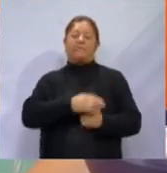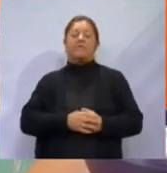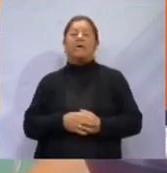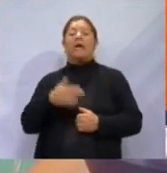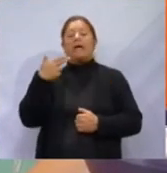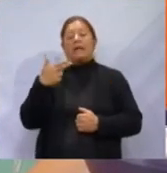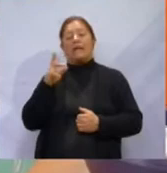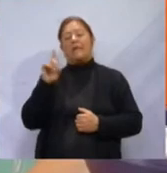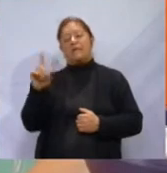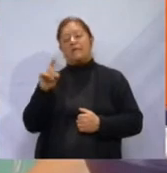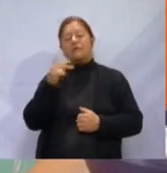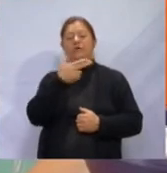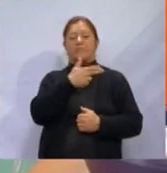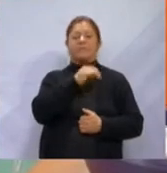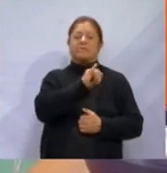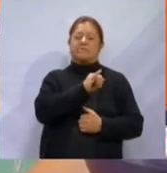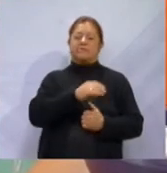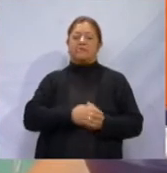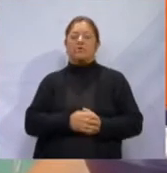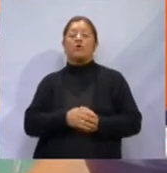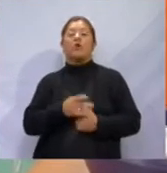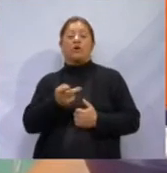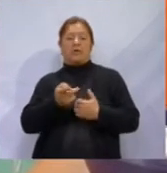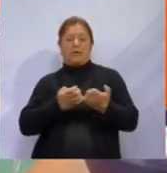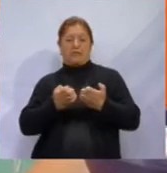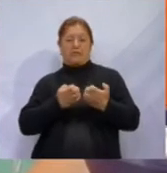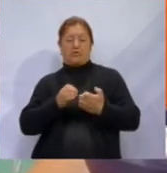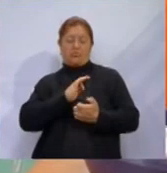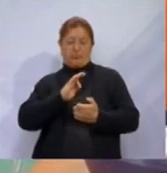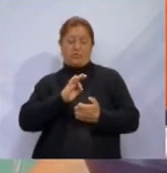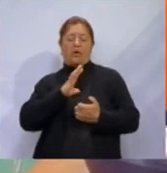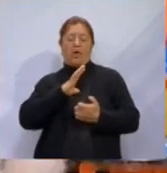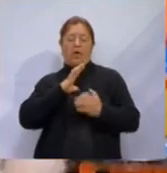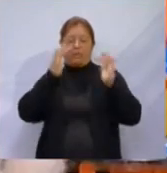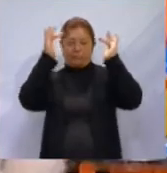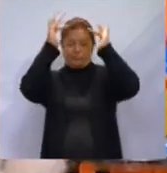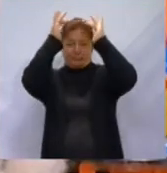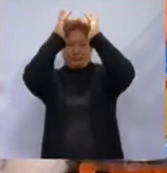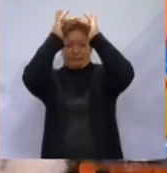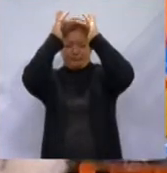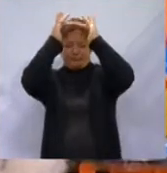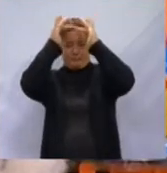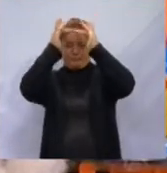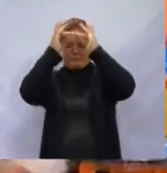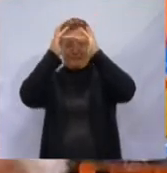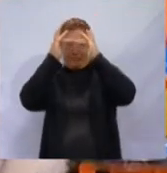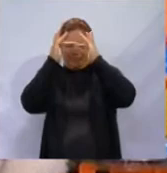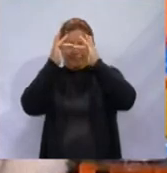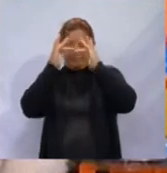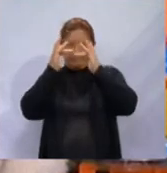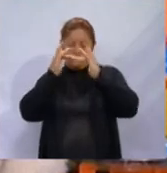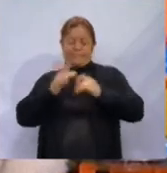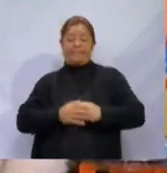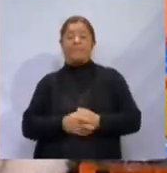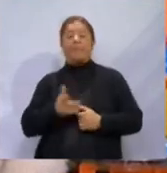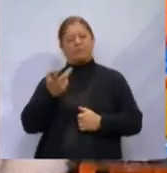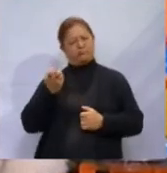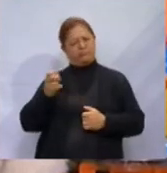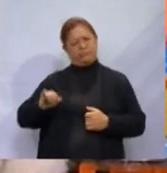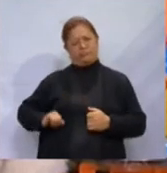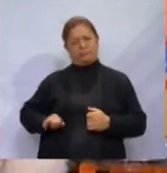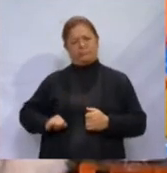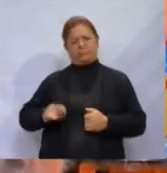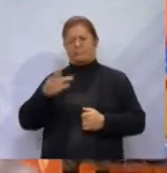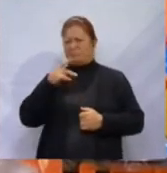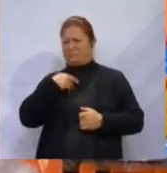gimnasia cerebral podemos hacer que estos hemisferios se conecten entre sí. Esto es muy interesante, pero